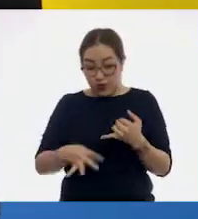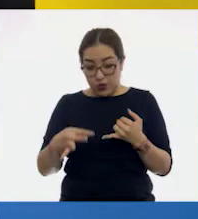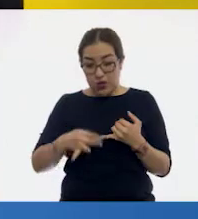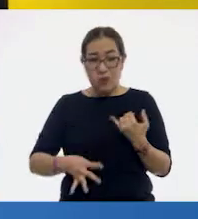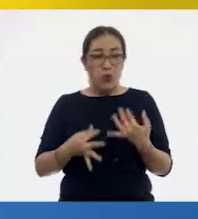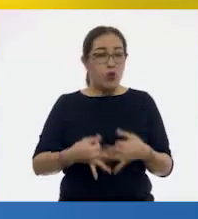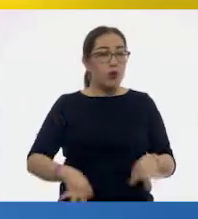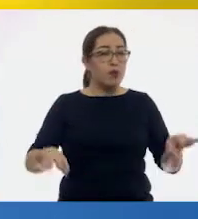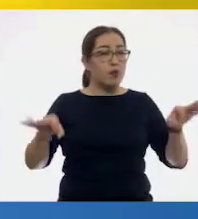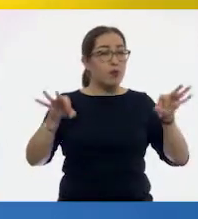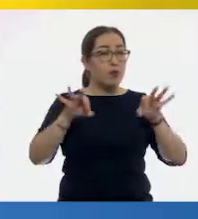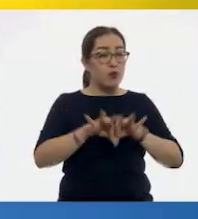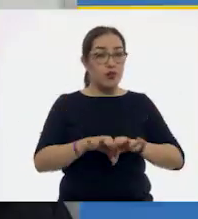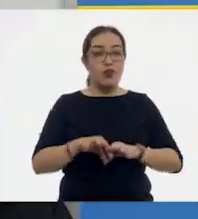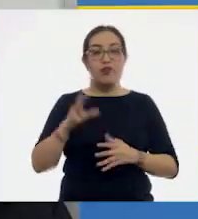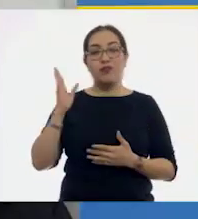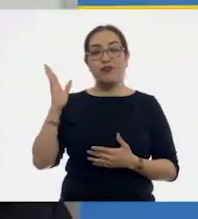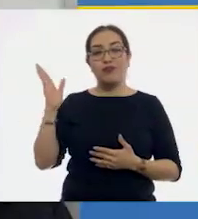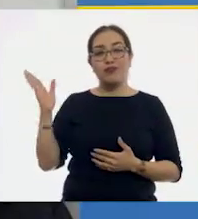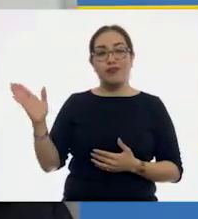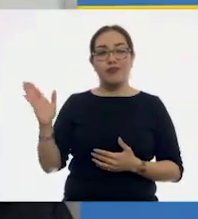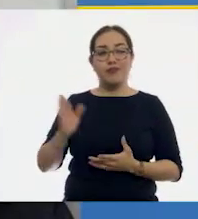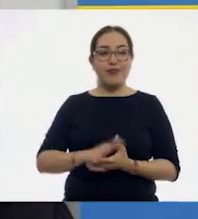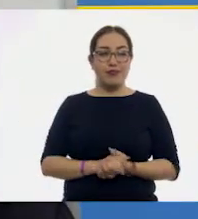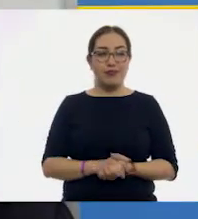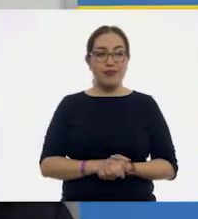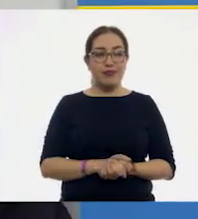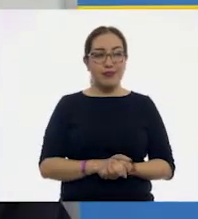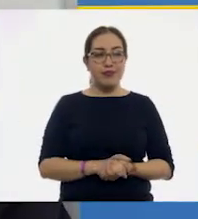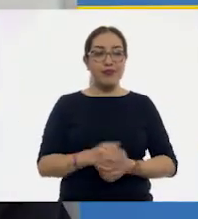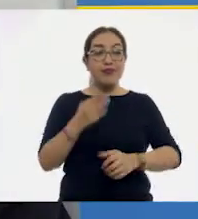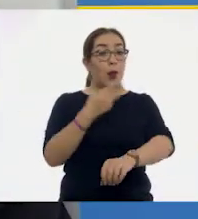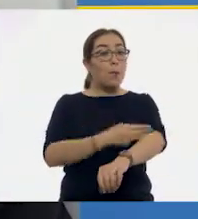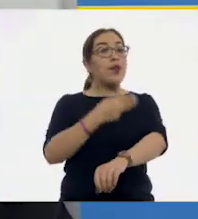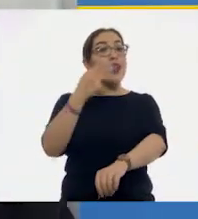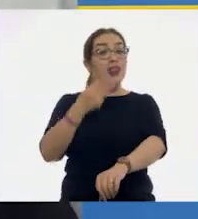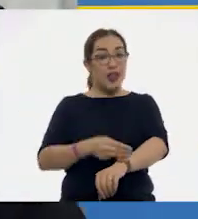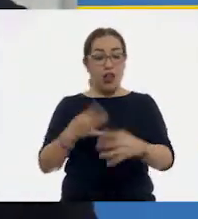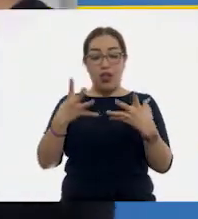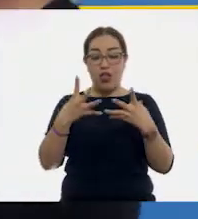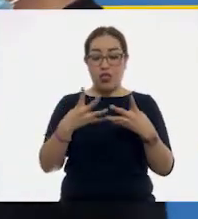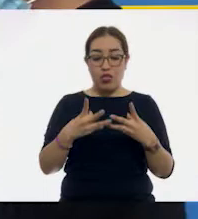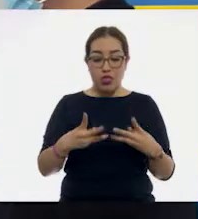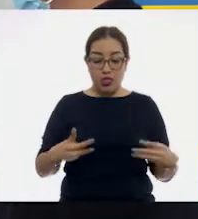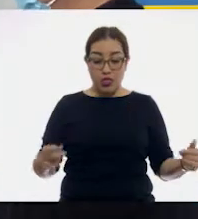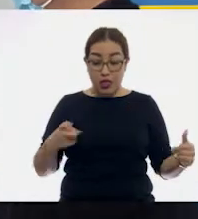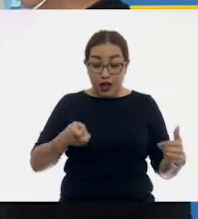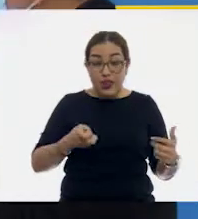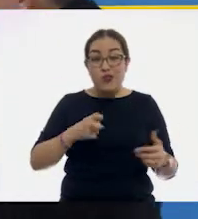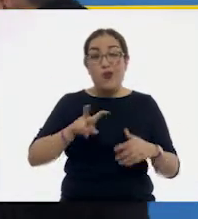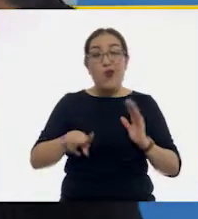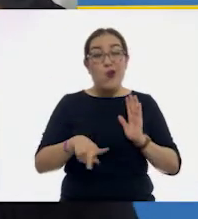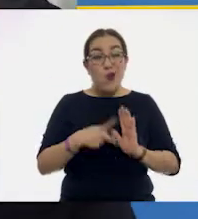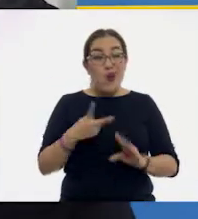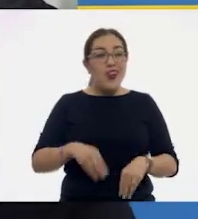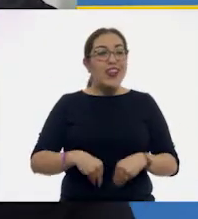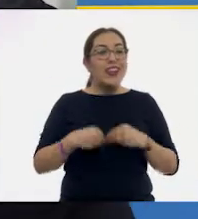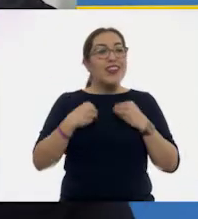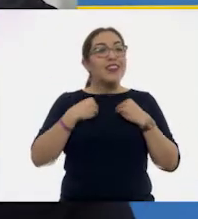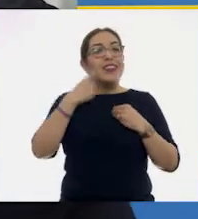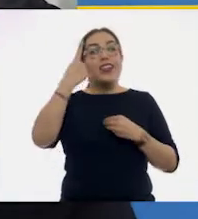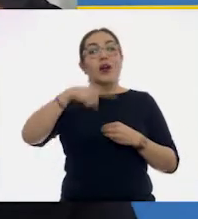maderas que se descomponen para formar nuevas tierras, que éstas sean fértiles para que den